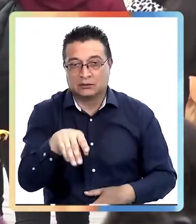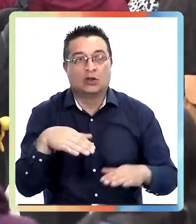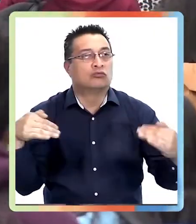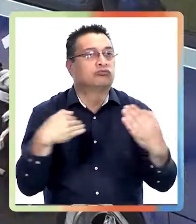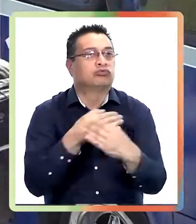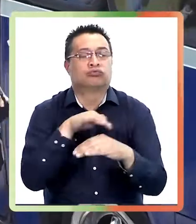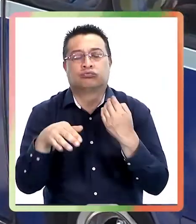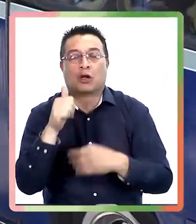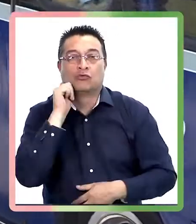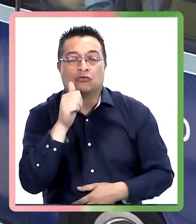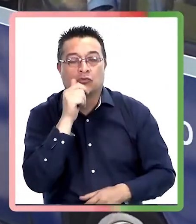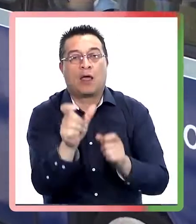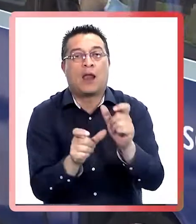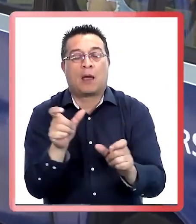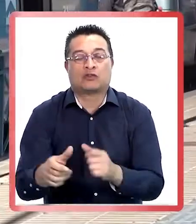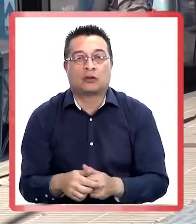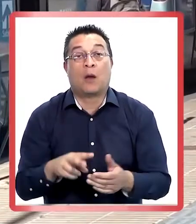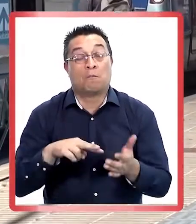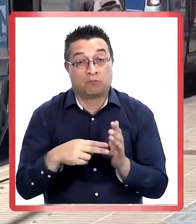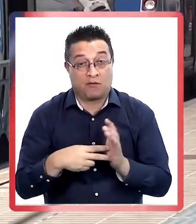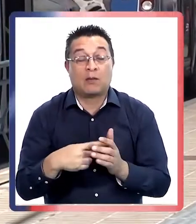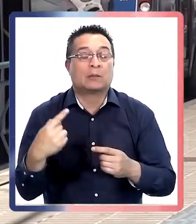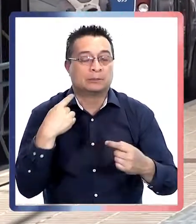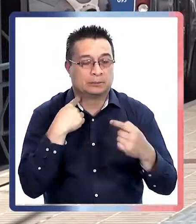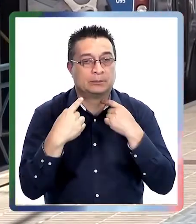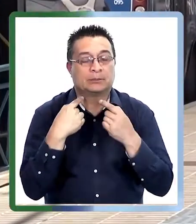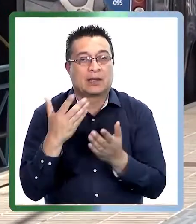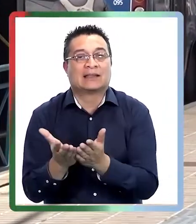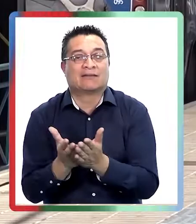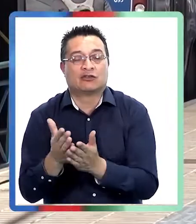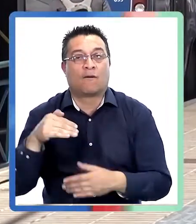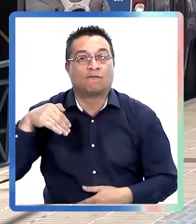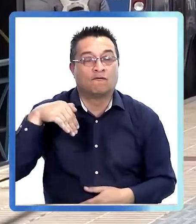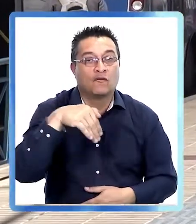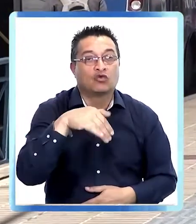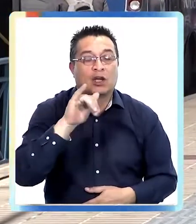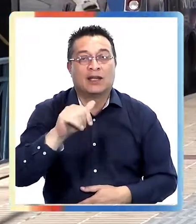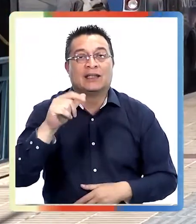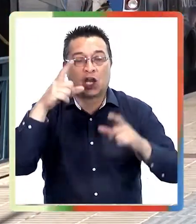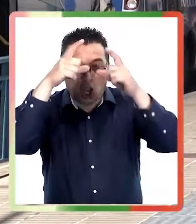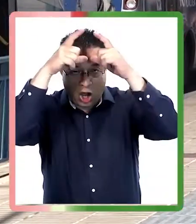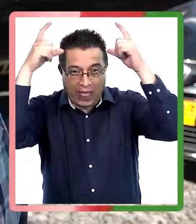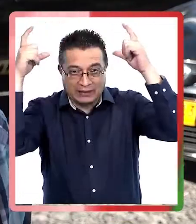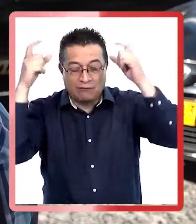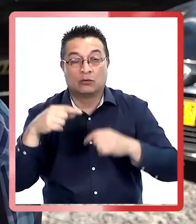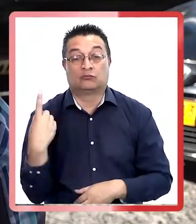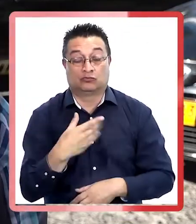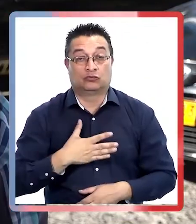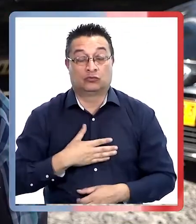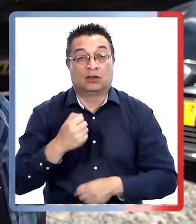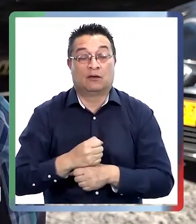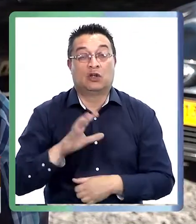el tránsito diario de las personas. Un problema que afecta al servicio de los microbuses y colectivos. Nosotros